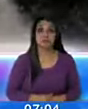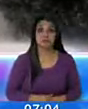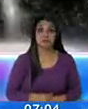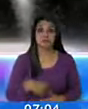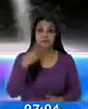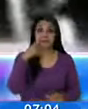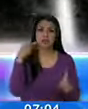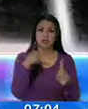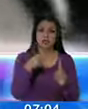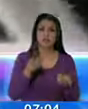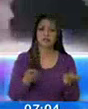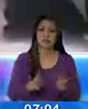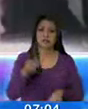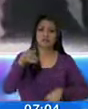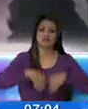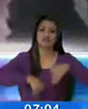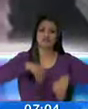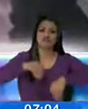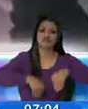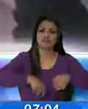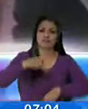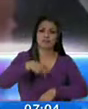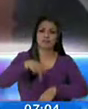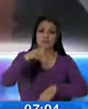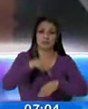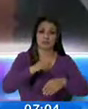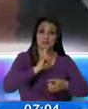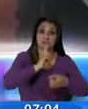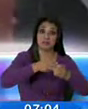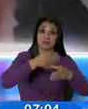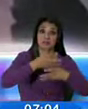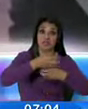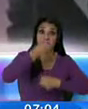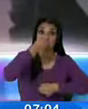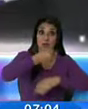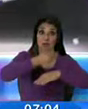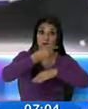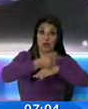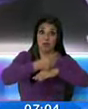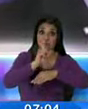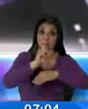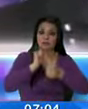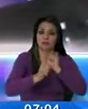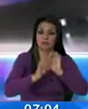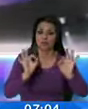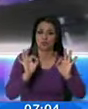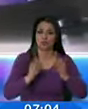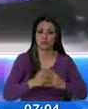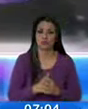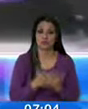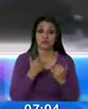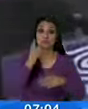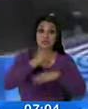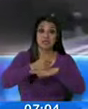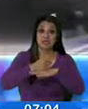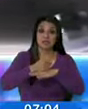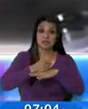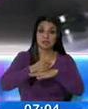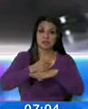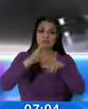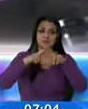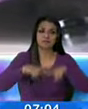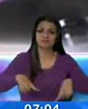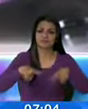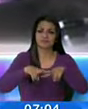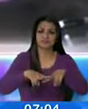acosador es un nadador máster que no pertenecería a la Federación Deportiva del Guayas. Ahora hemos ordenado un